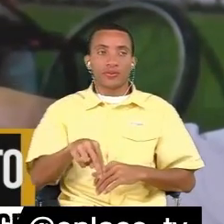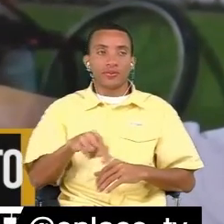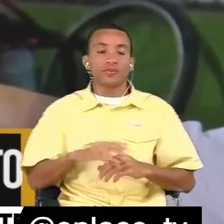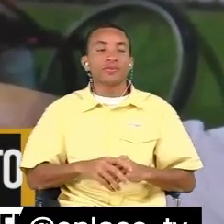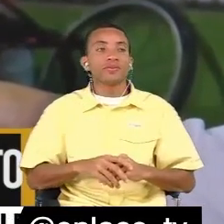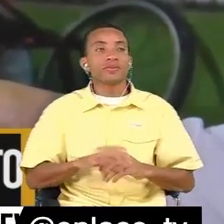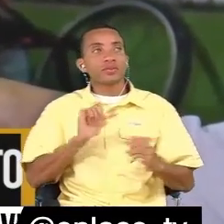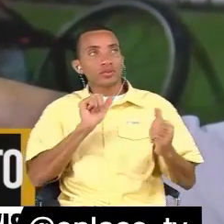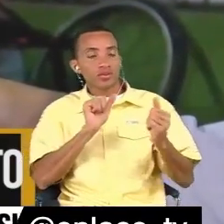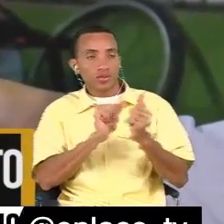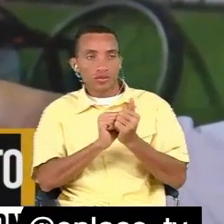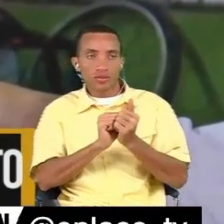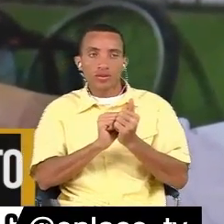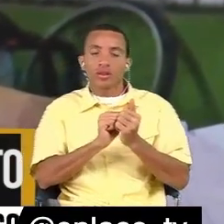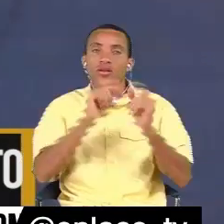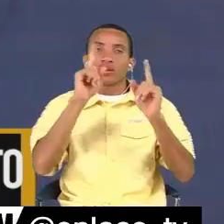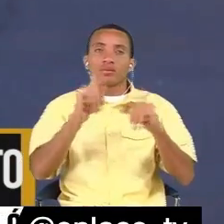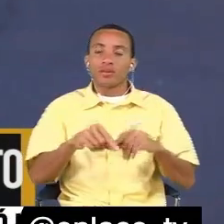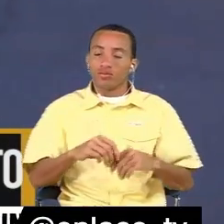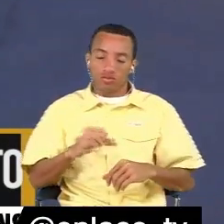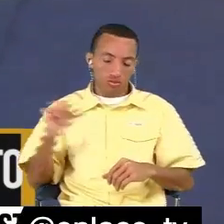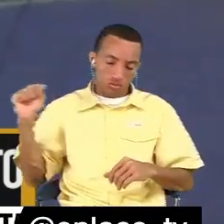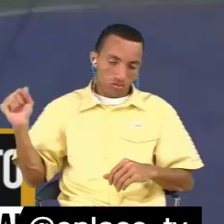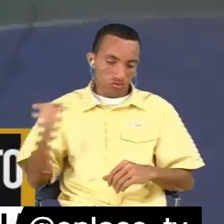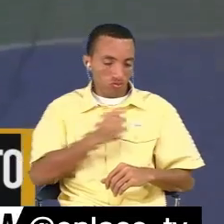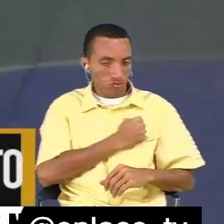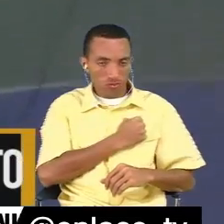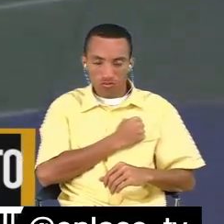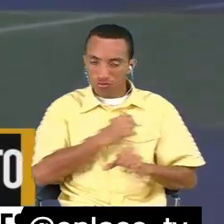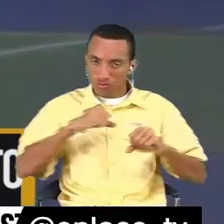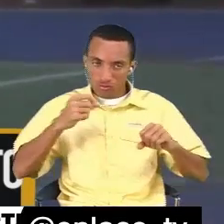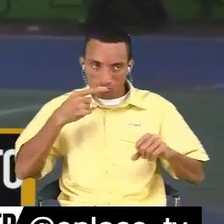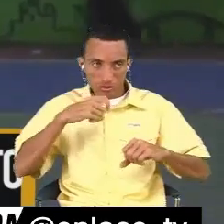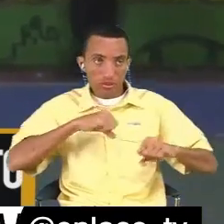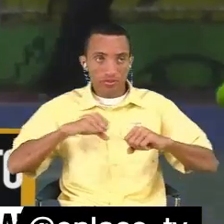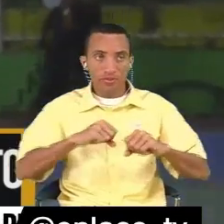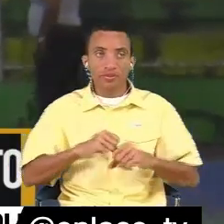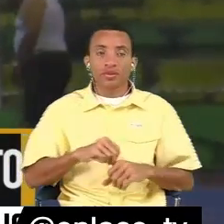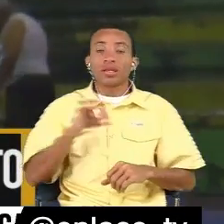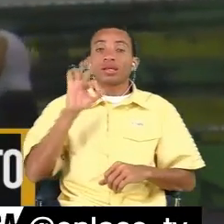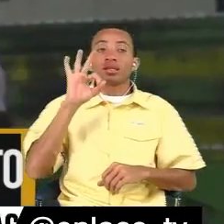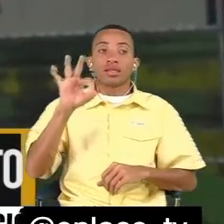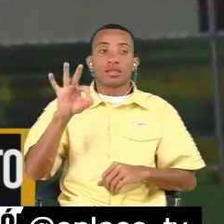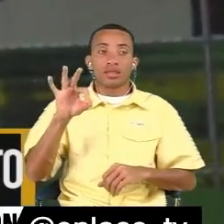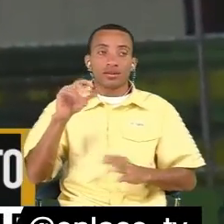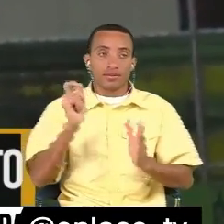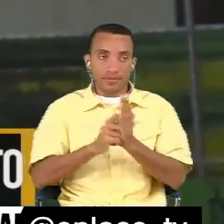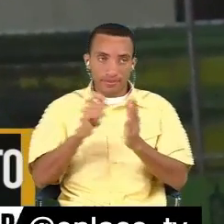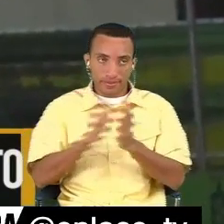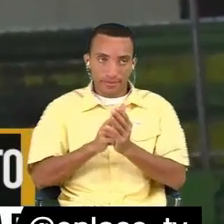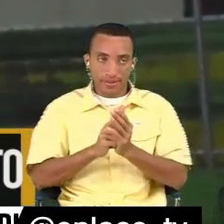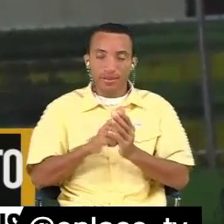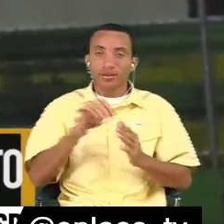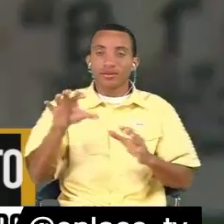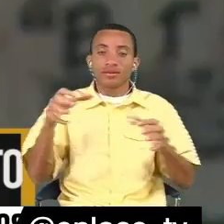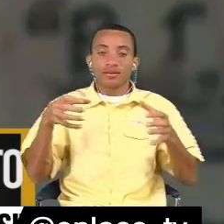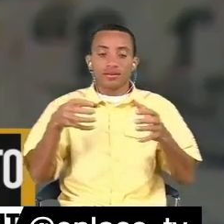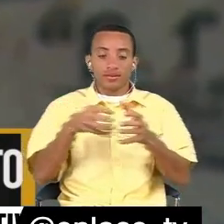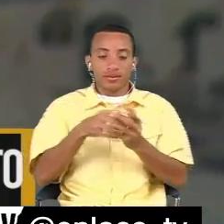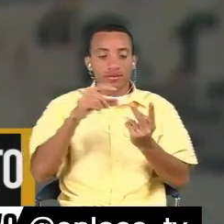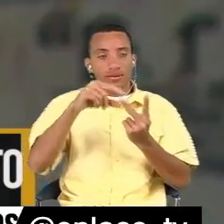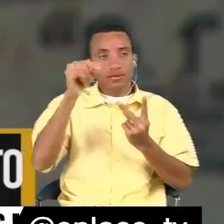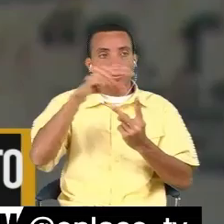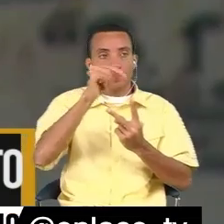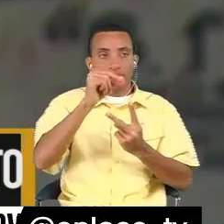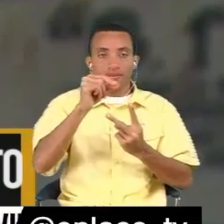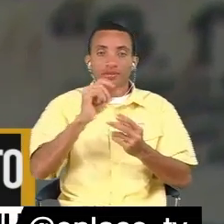que los compañeros que vamos con todas. Hoy celebra un nuevo llamado, el tercero en su carrera deportiva, hecho por la Federación Colombiana de